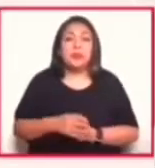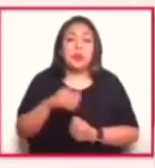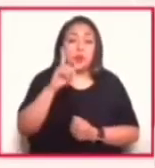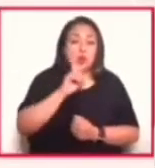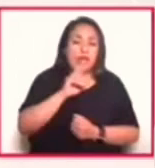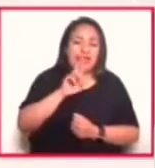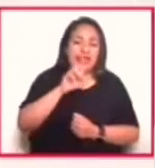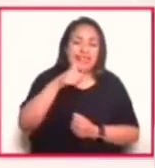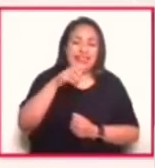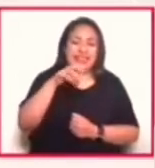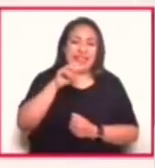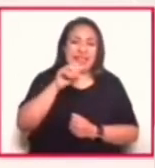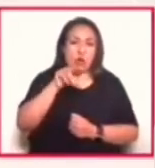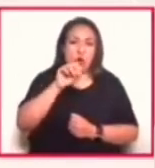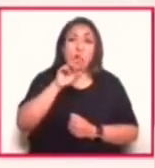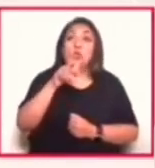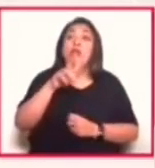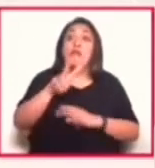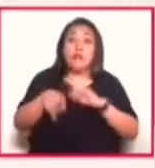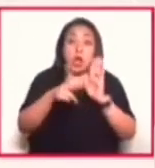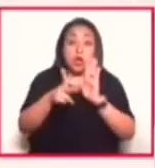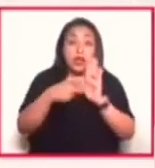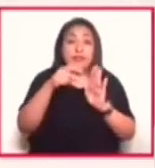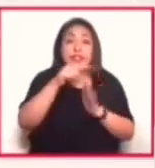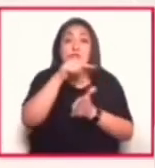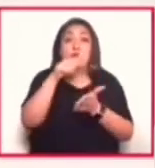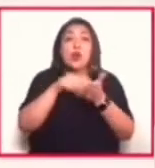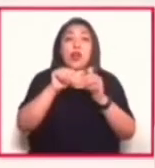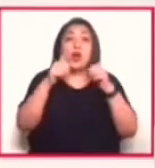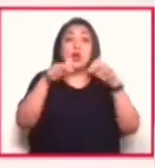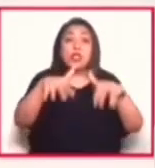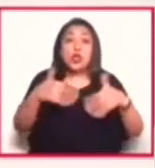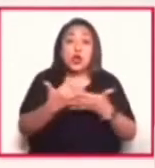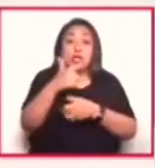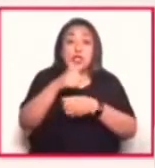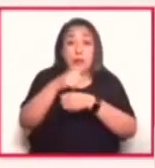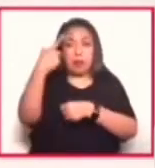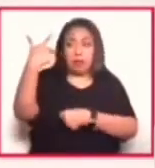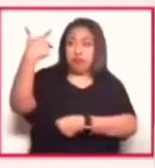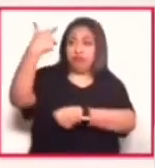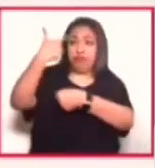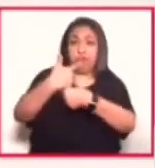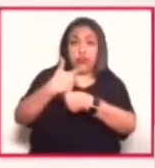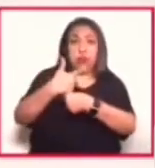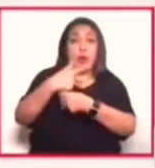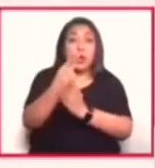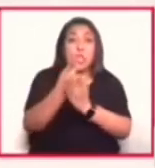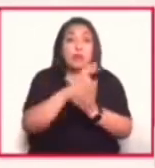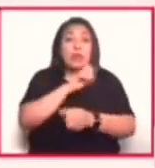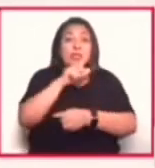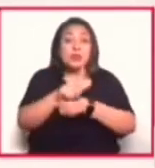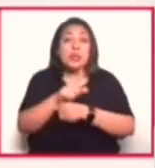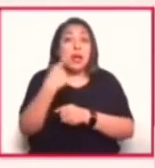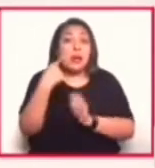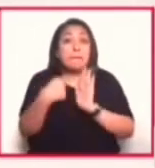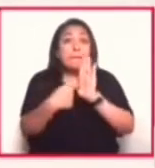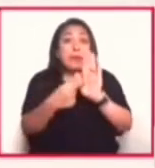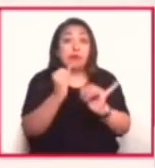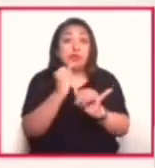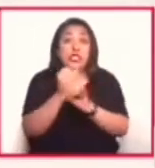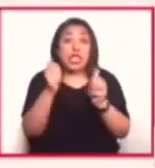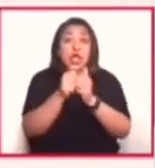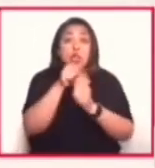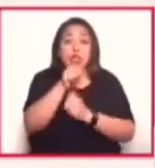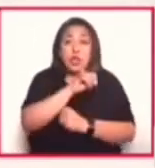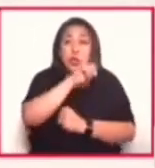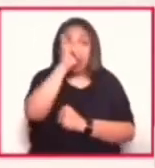Orozco regresó al escenario del Auditorio Nacional para grabar un programa especial que será transmitido por la plataforma Contigo en la Distancia y por